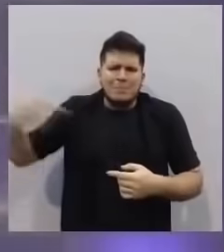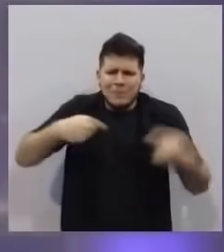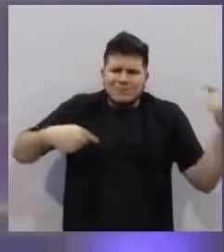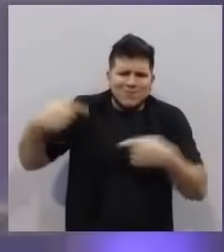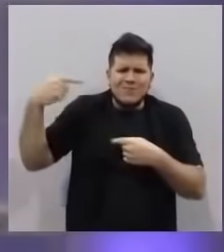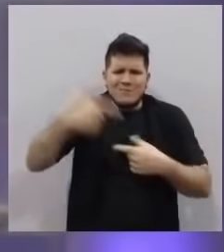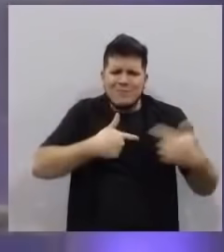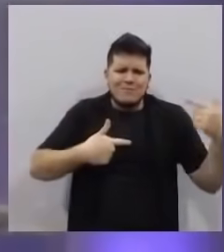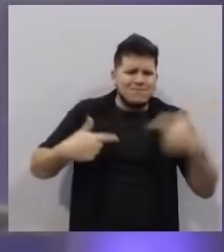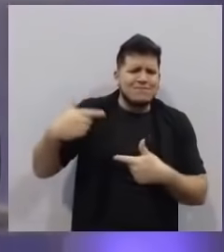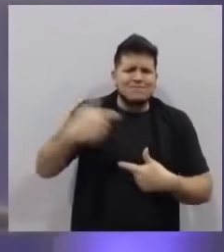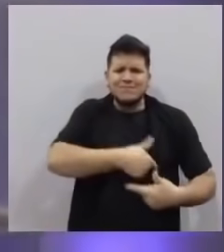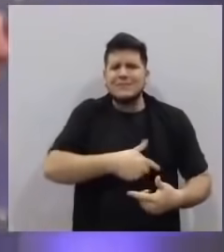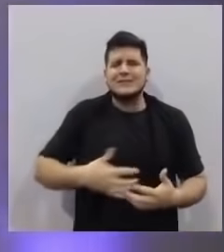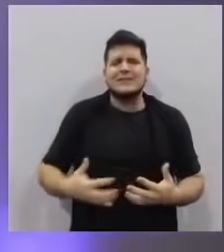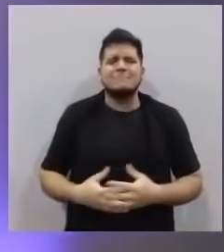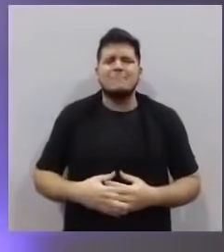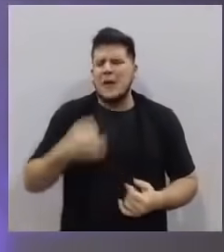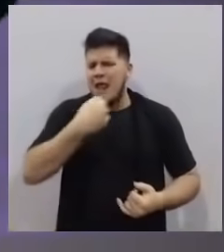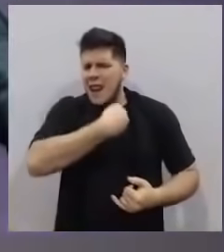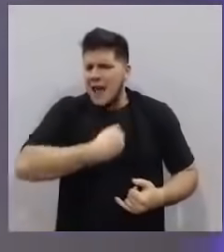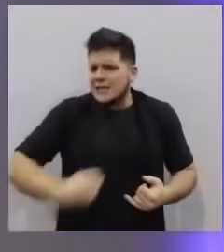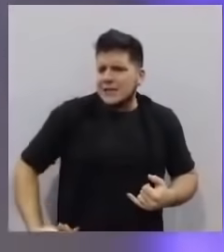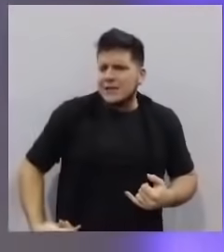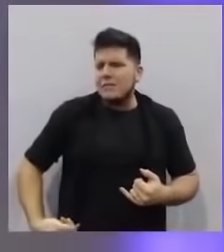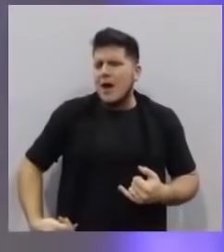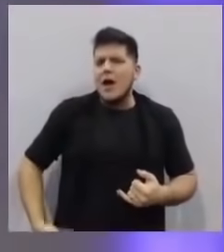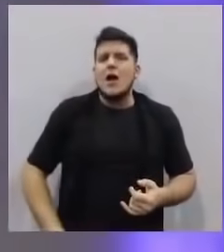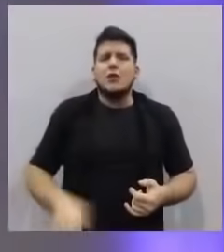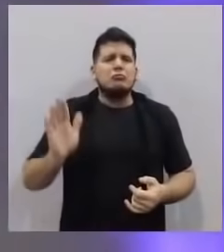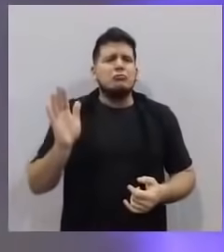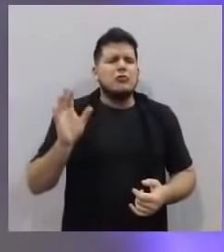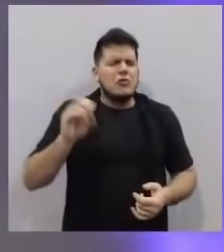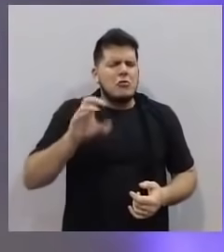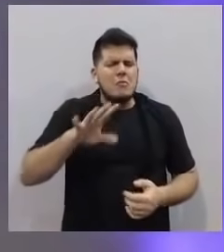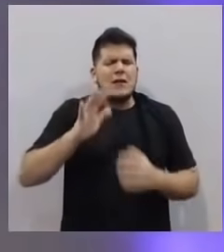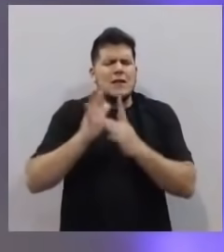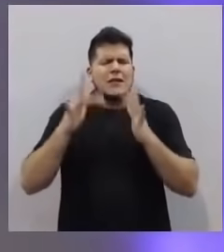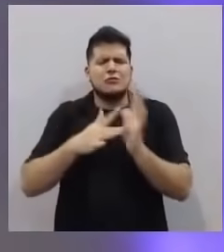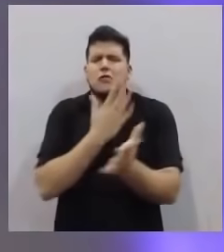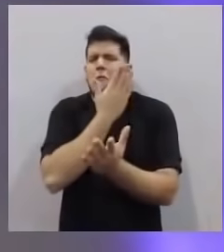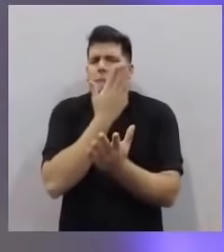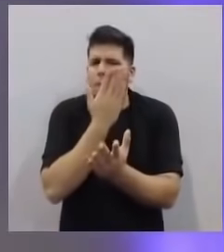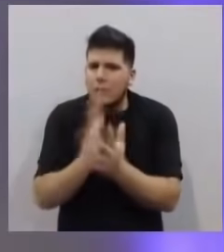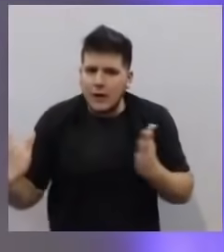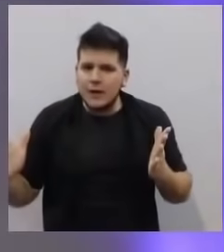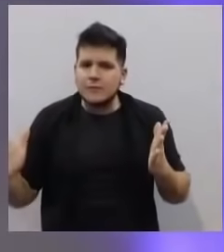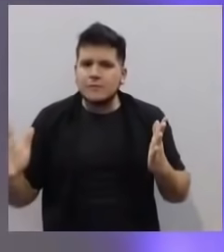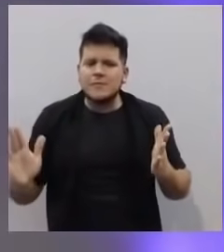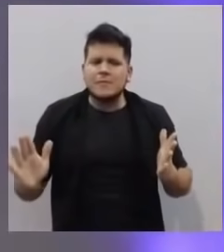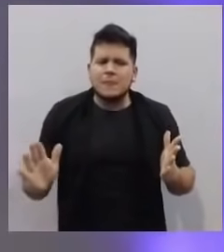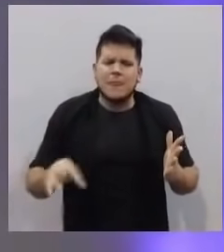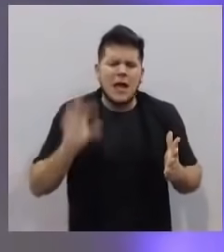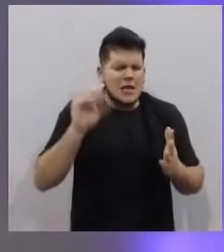no entendamos reino para que no entendamos tus promesas señor cierra los oídos a toda voz de parte del